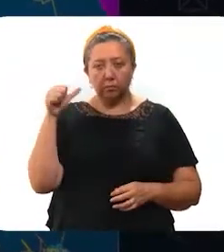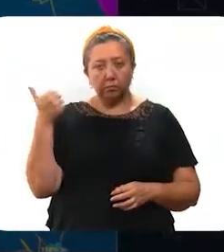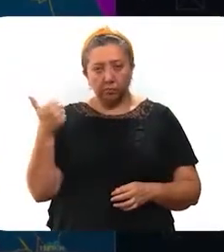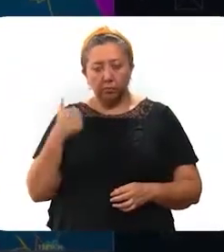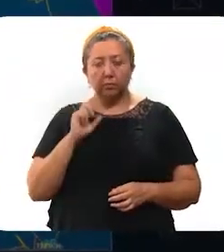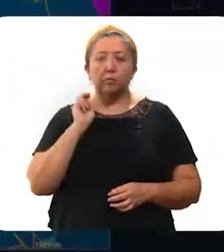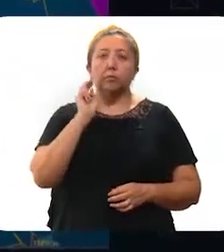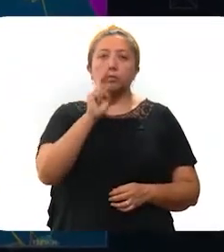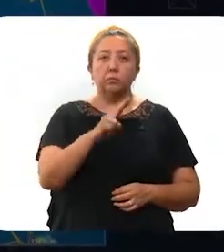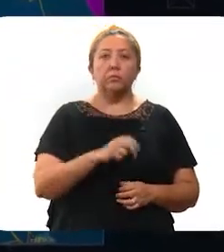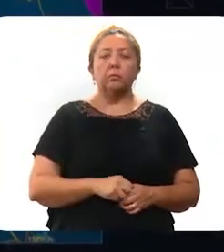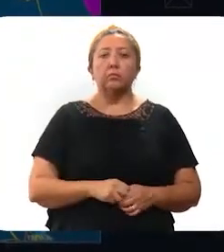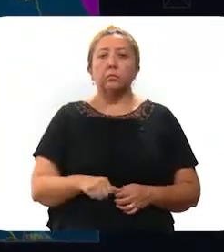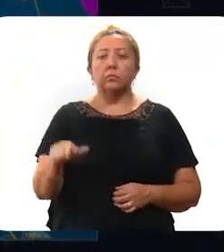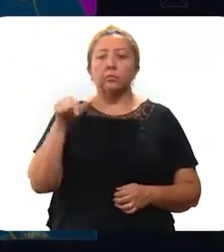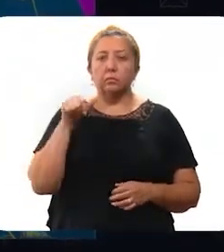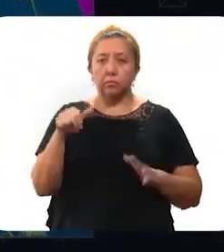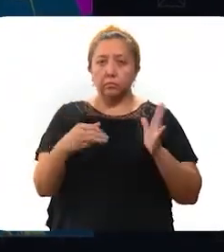17.211 en la zona norte,